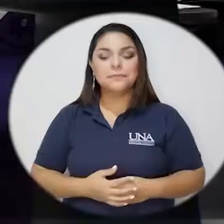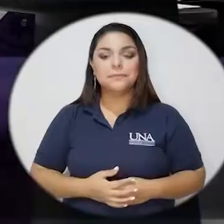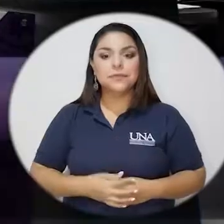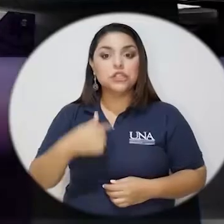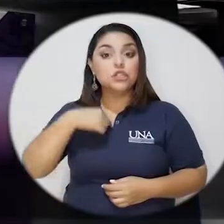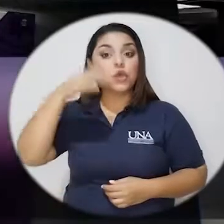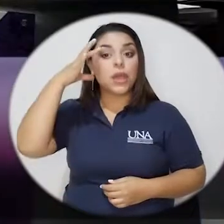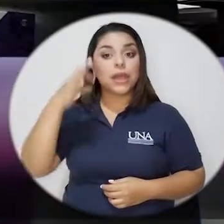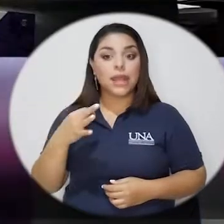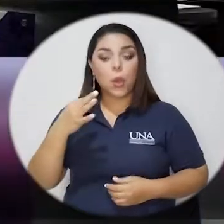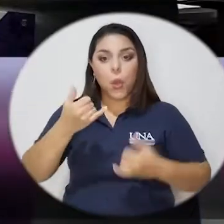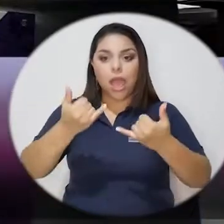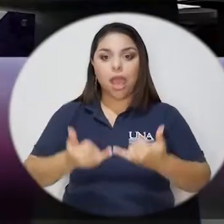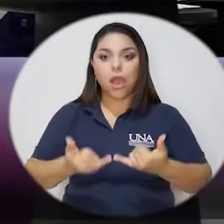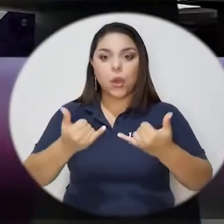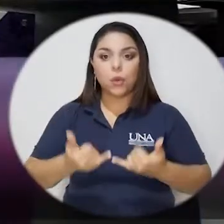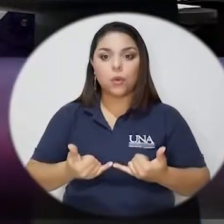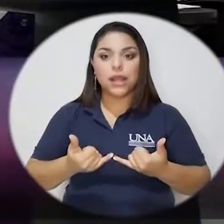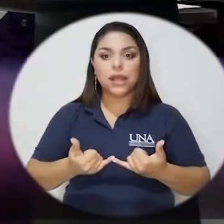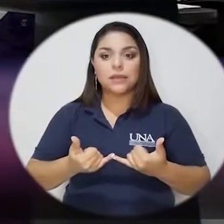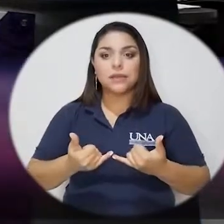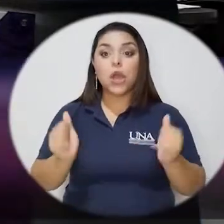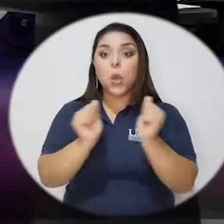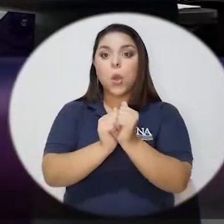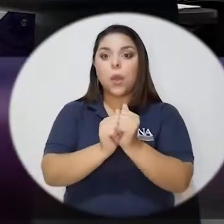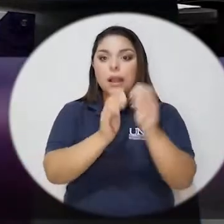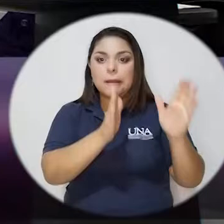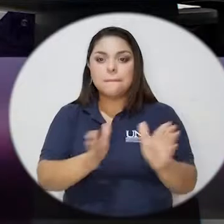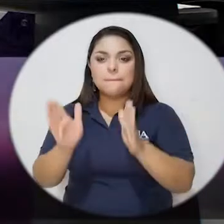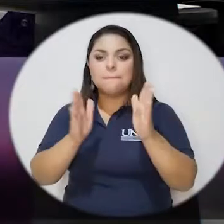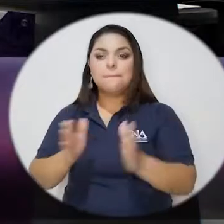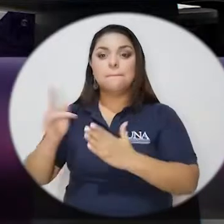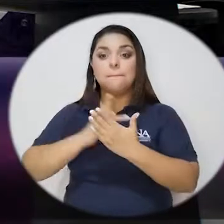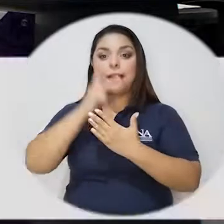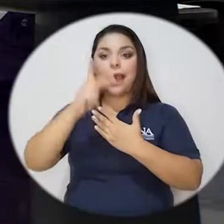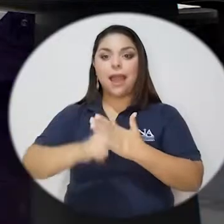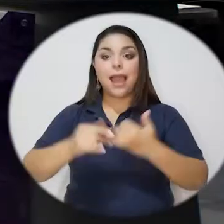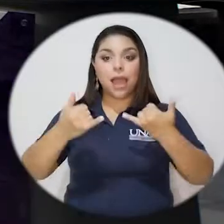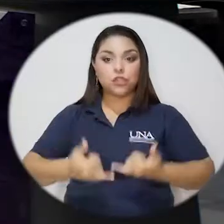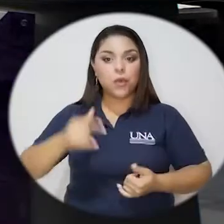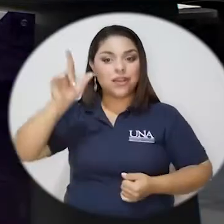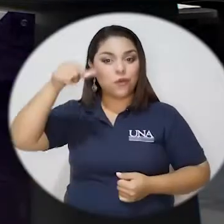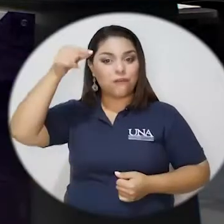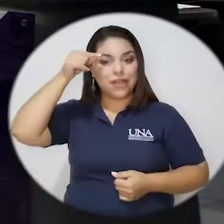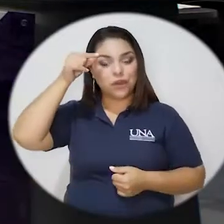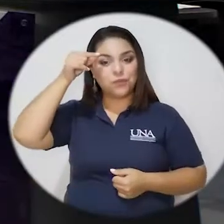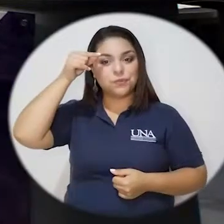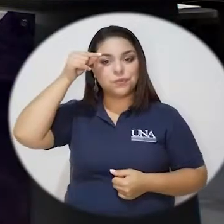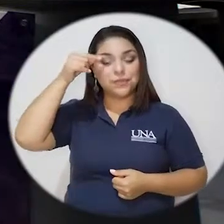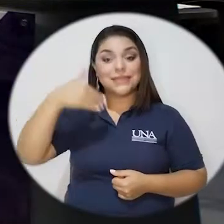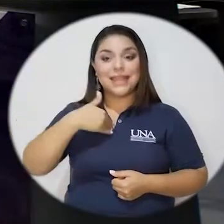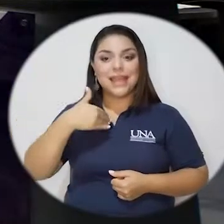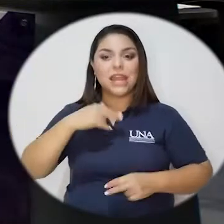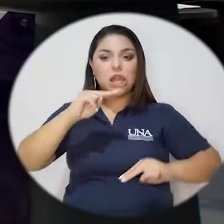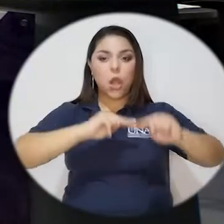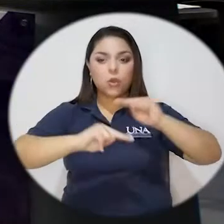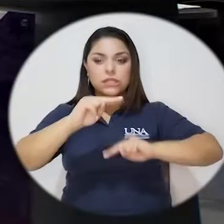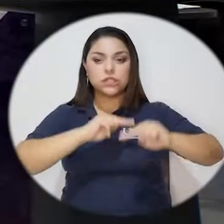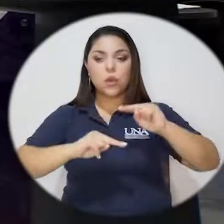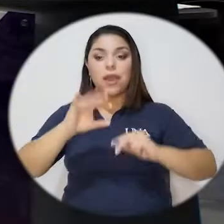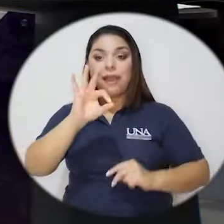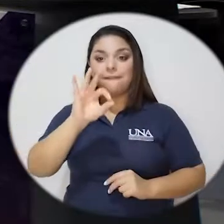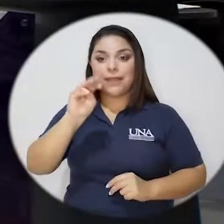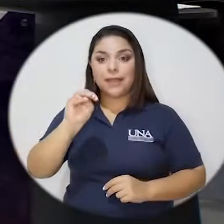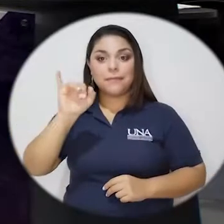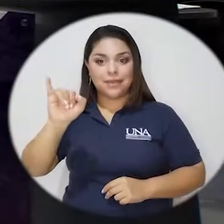Bueno, yo creo que ahora, con el plan que tiene el actual gobierno de negociación